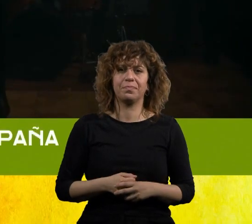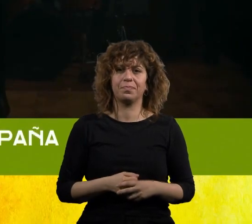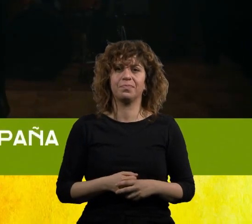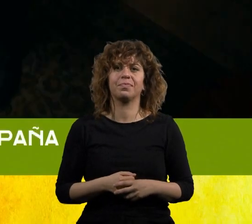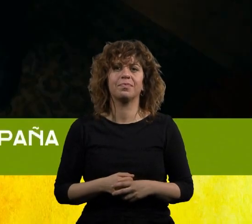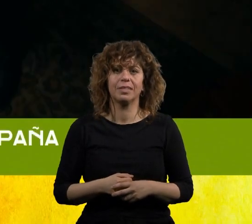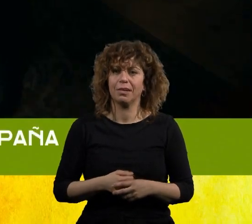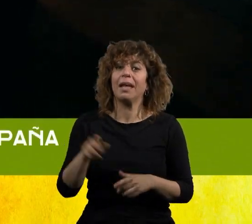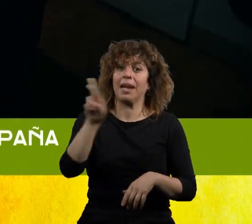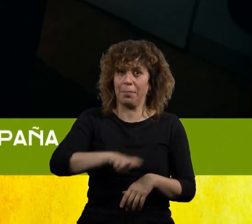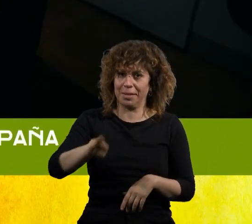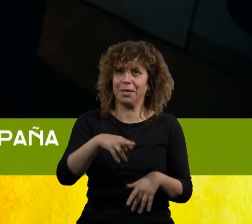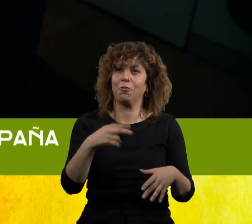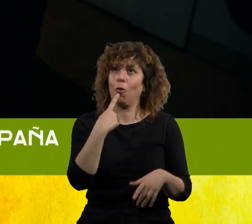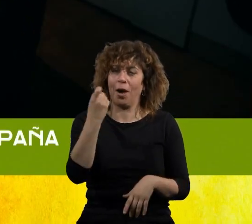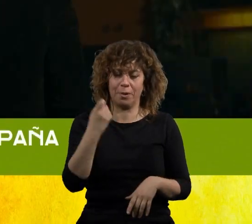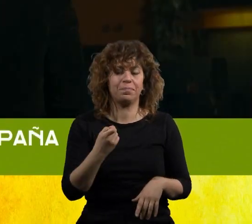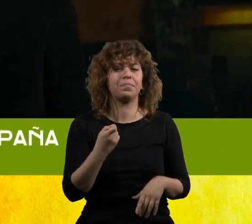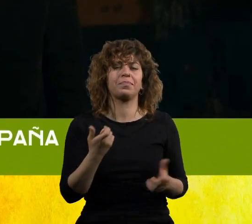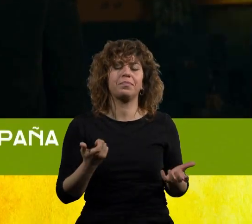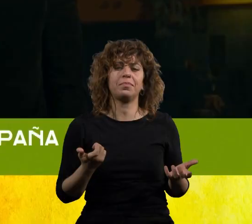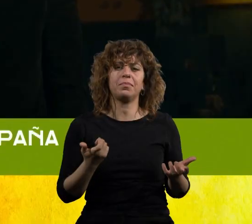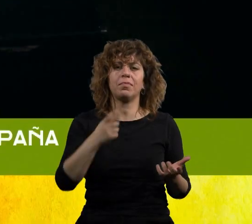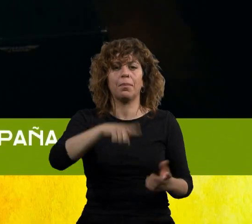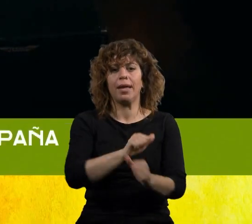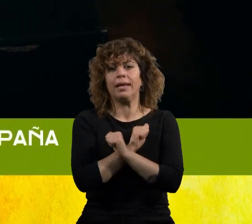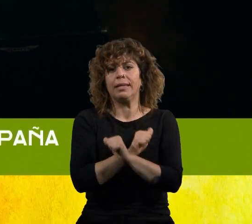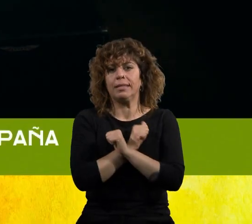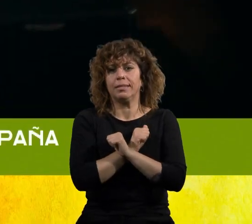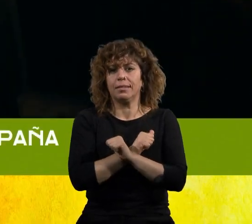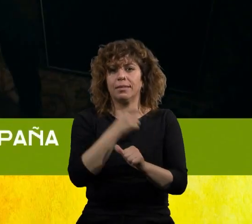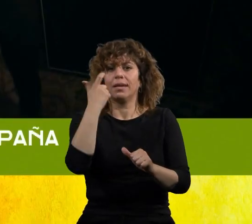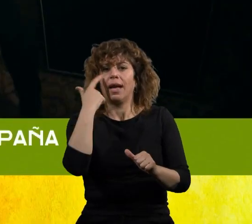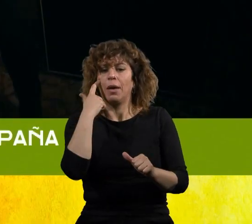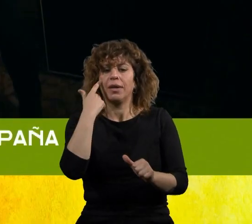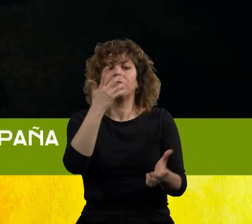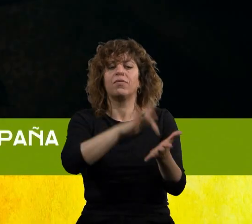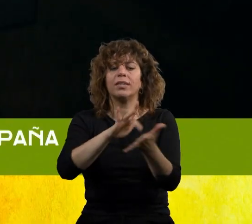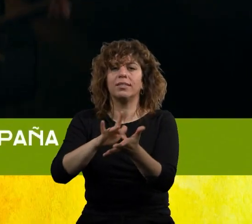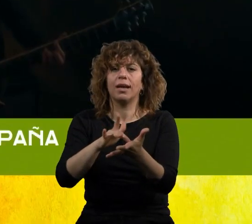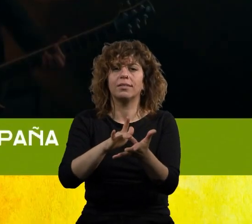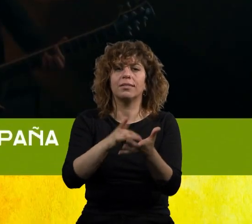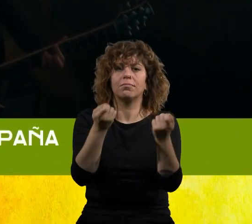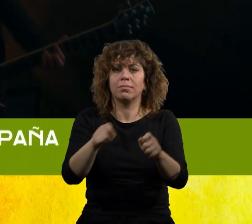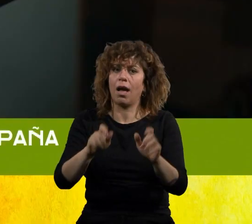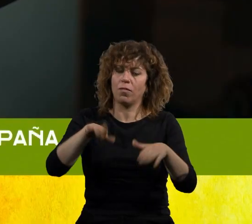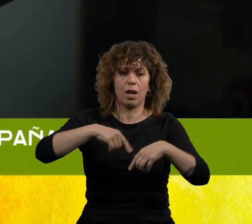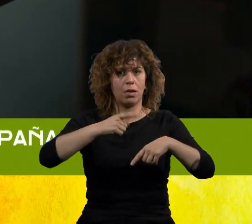Tengo que repetirlo, también estamos ahí esperando a ver cuándo podemos cerrar las fechas, pues bueno, porque al final todo es un encaje de